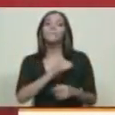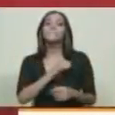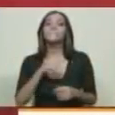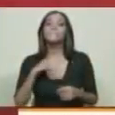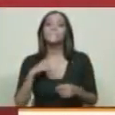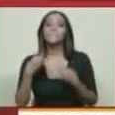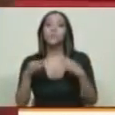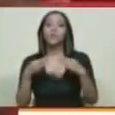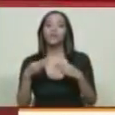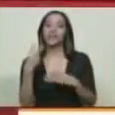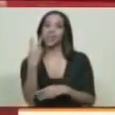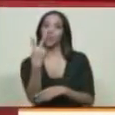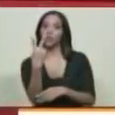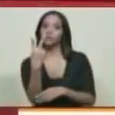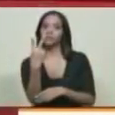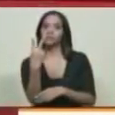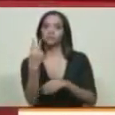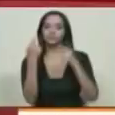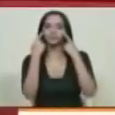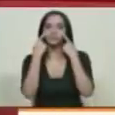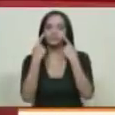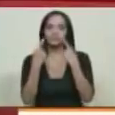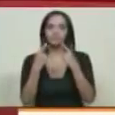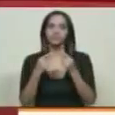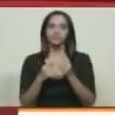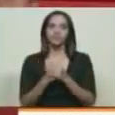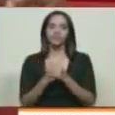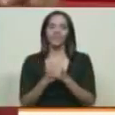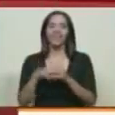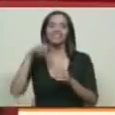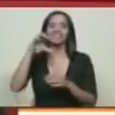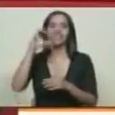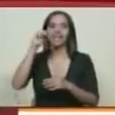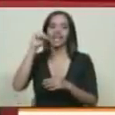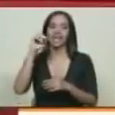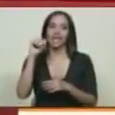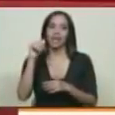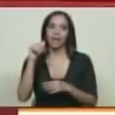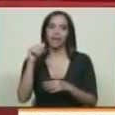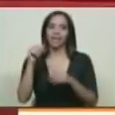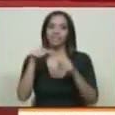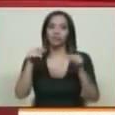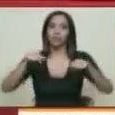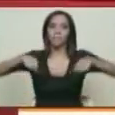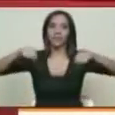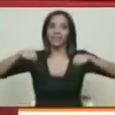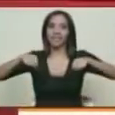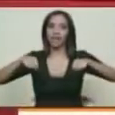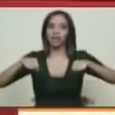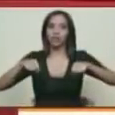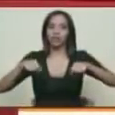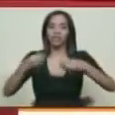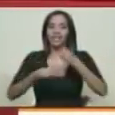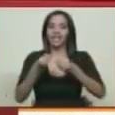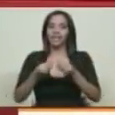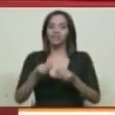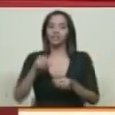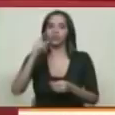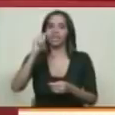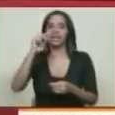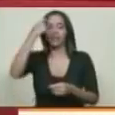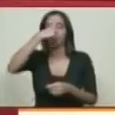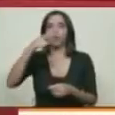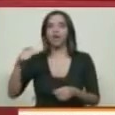la vinculación. Tú vas, en el caso de los centrales madrileños, pero es que no es nada más esta situación que hizo el reportaje de TVS Pueblo. Pero es que tú vas